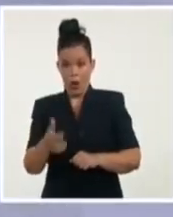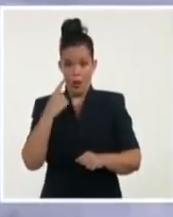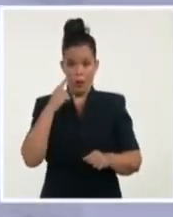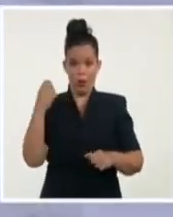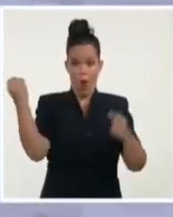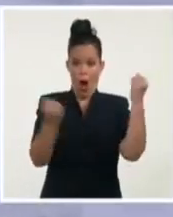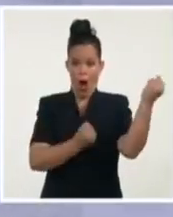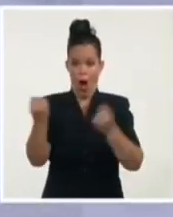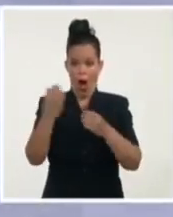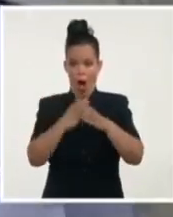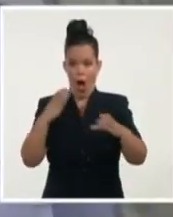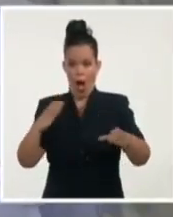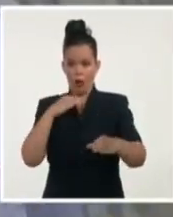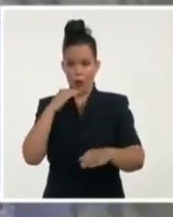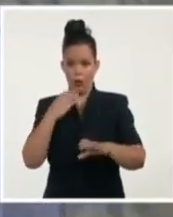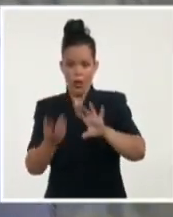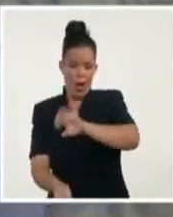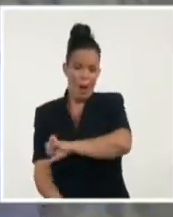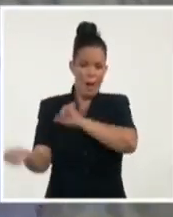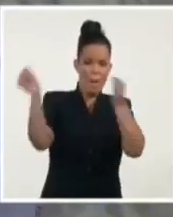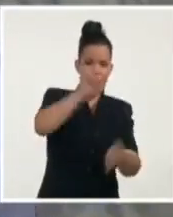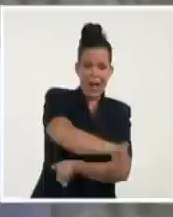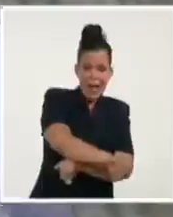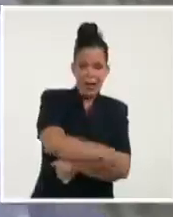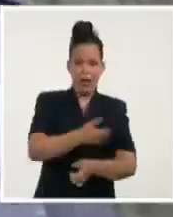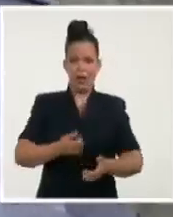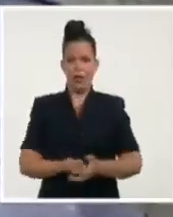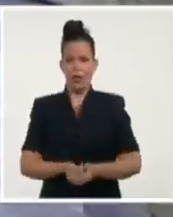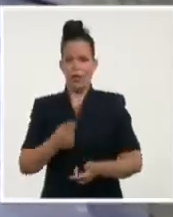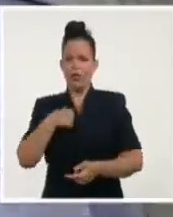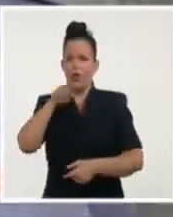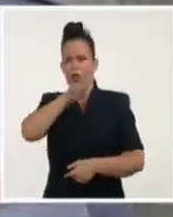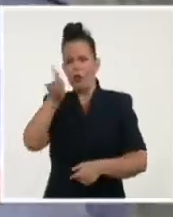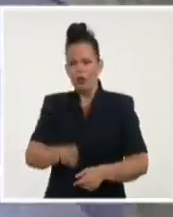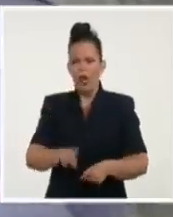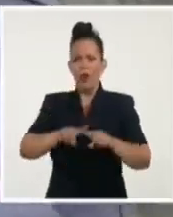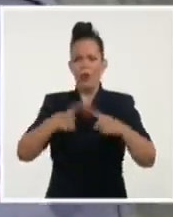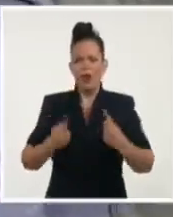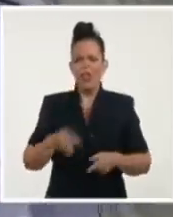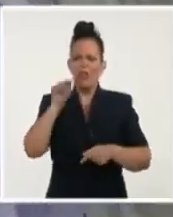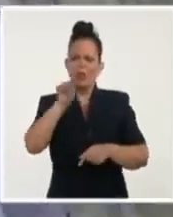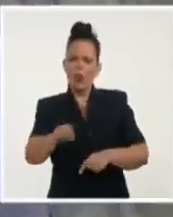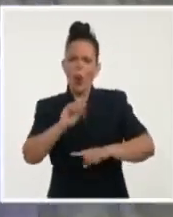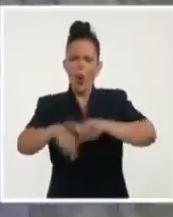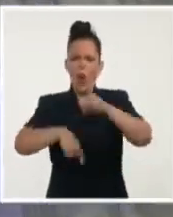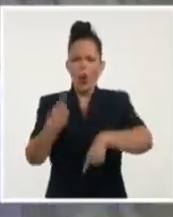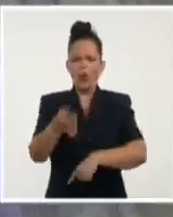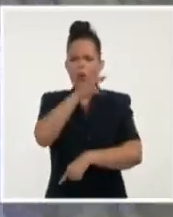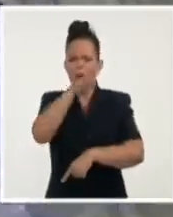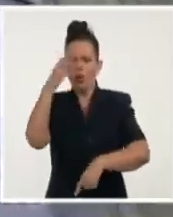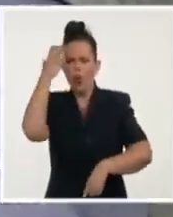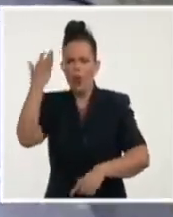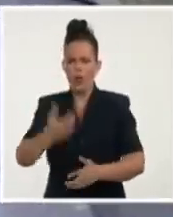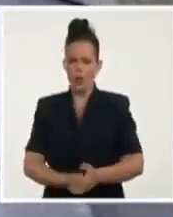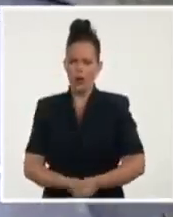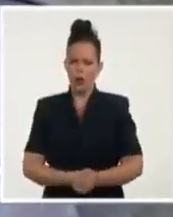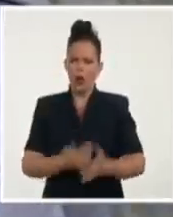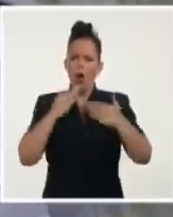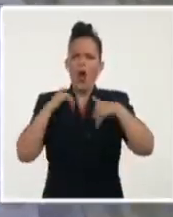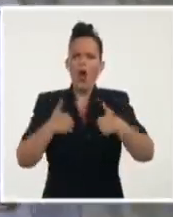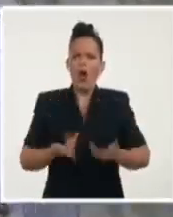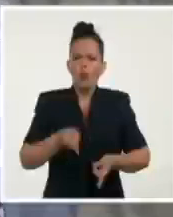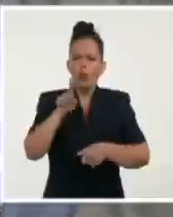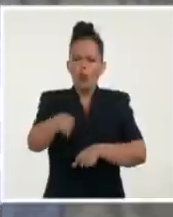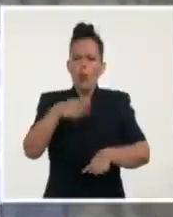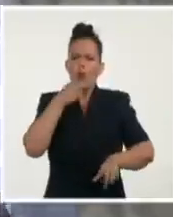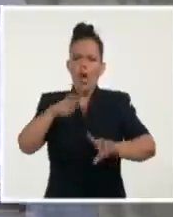le preguntaba, ¿cómo es posible que tú te puedas revirar contra la revolución que te lo ha dado todo? ¿Cómo es posible que tú puedas romper las casas? ¿Cómo es posible que tú